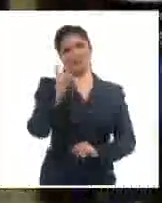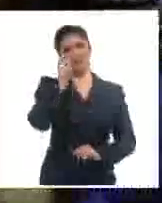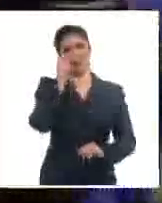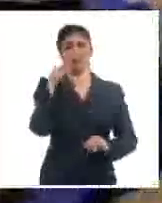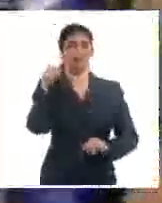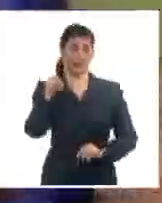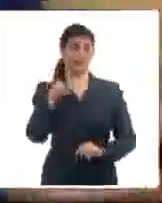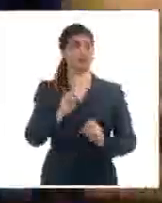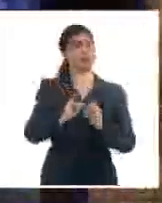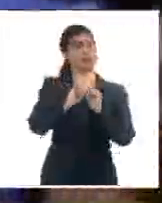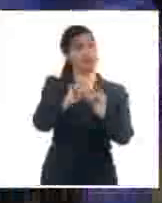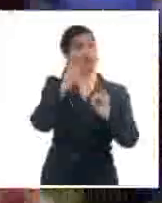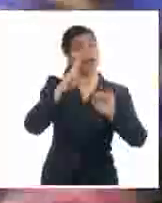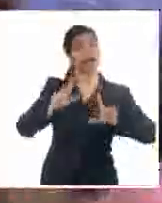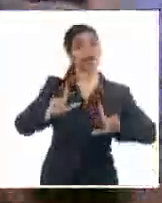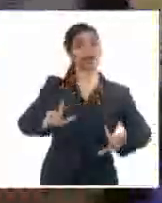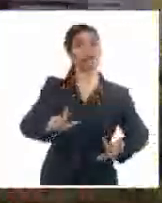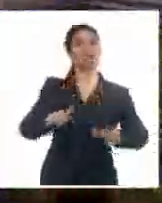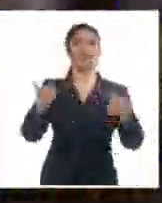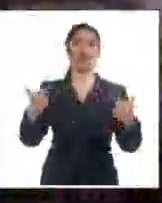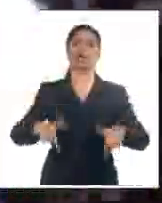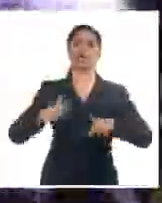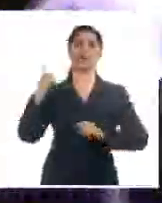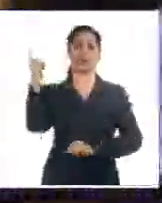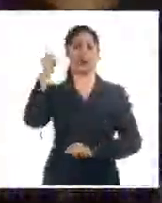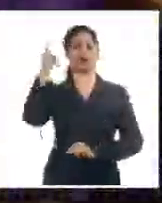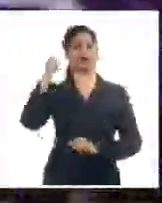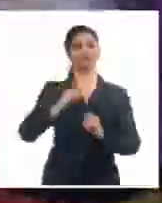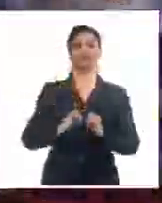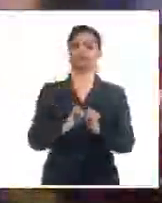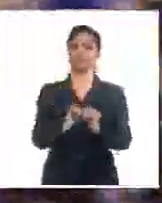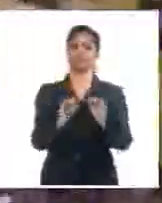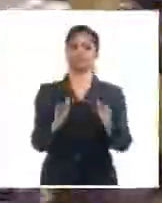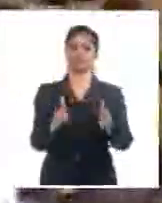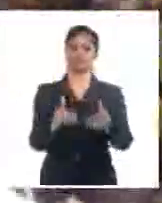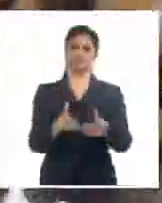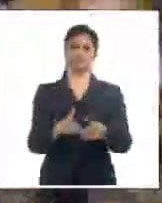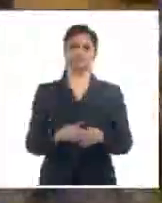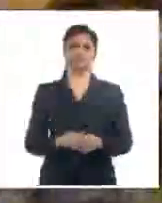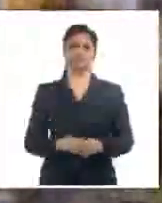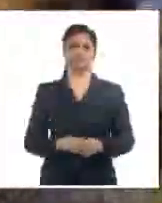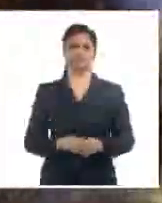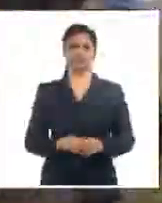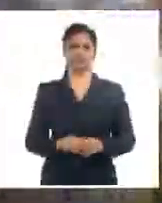nacional. Para este espacio fue un reporte de Pablo Otero.